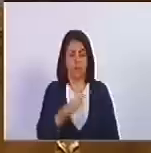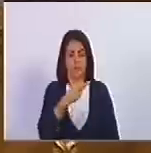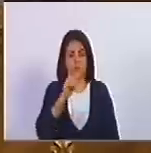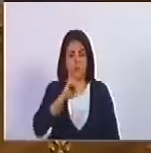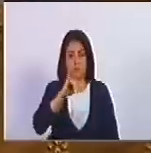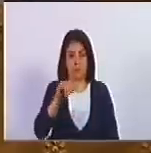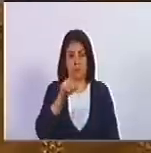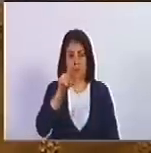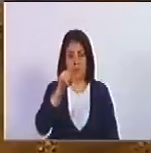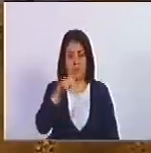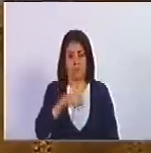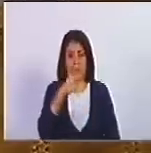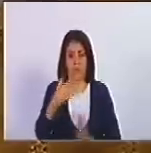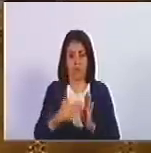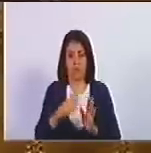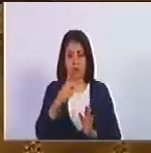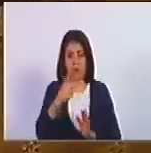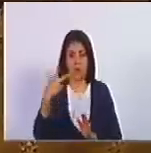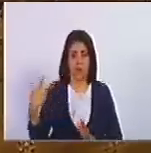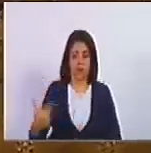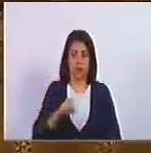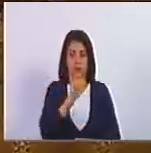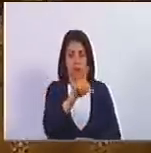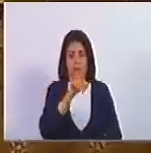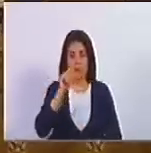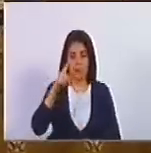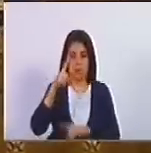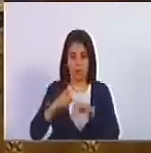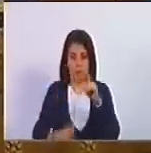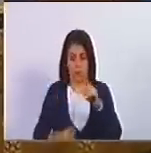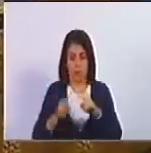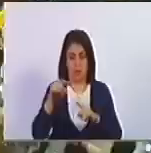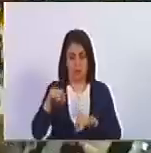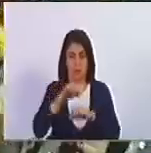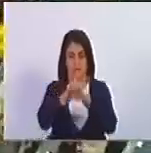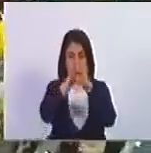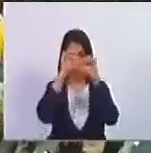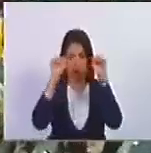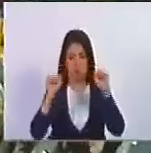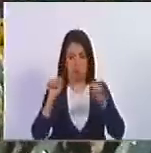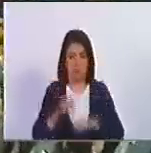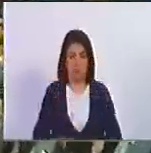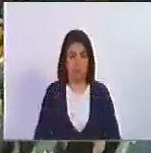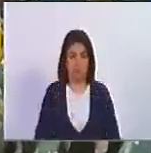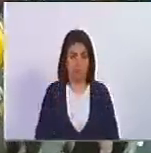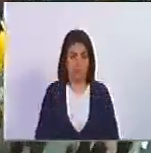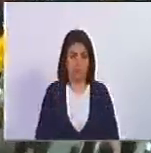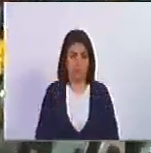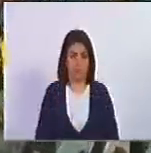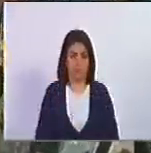20 de julio de 2023 a las 11:30 de la mañana.